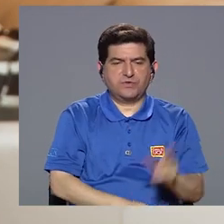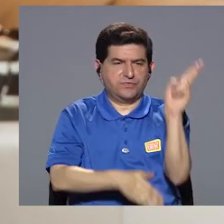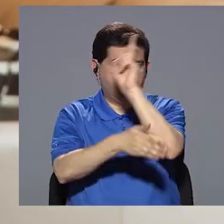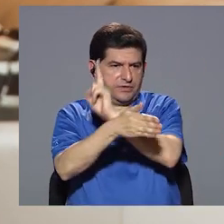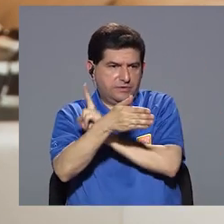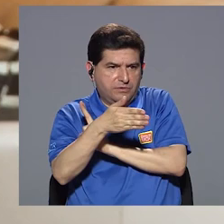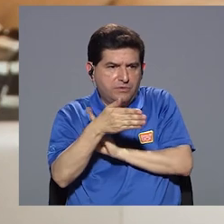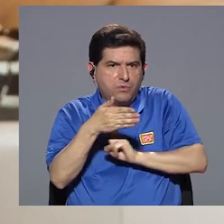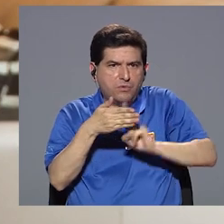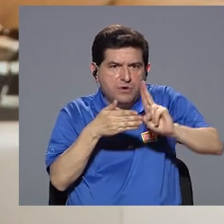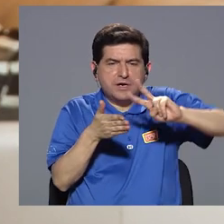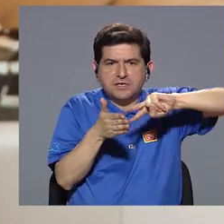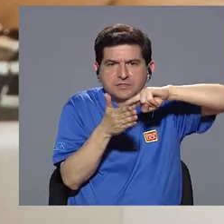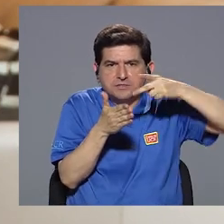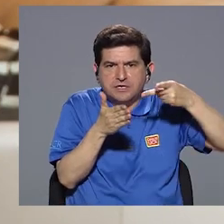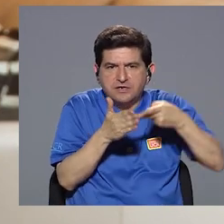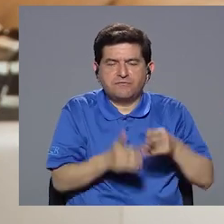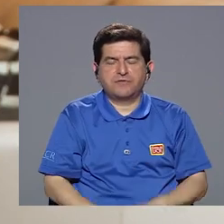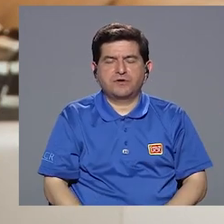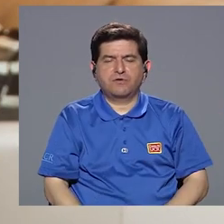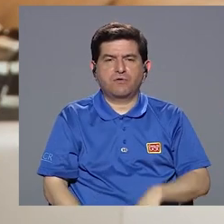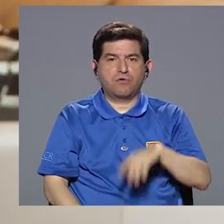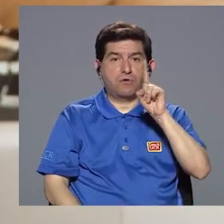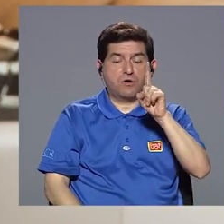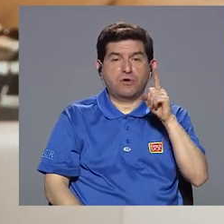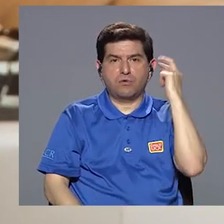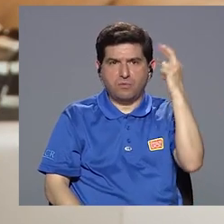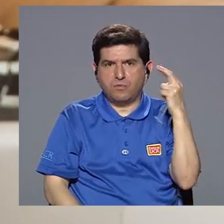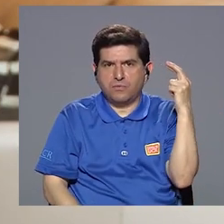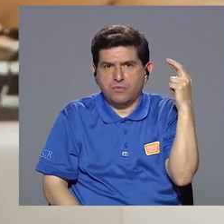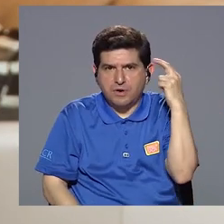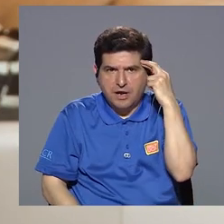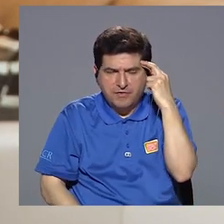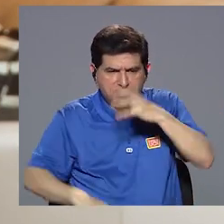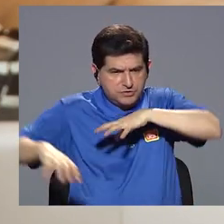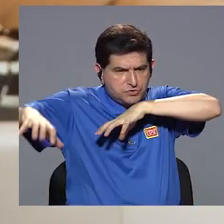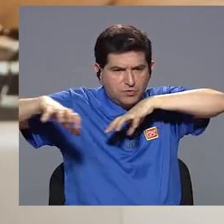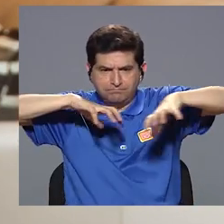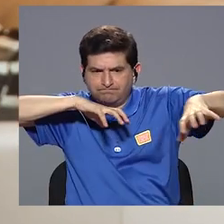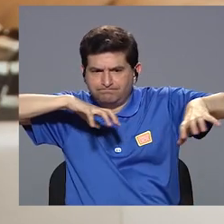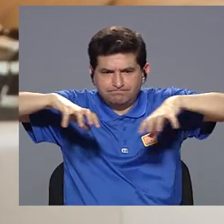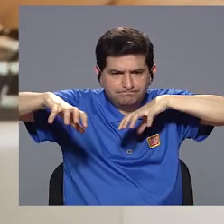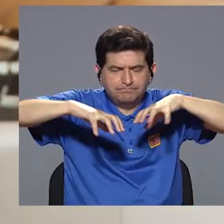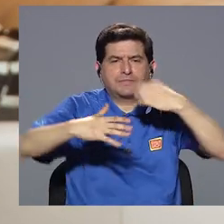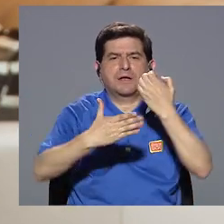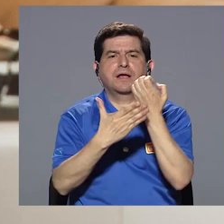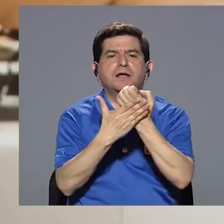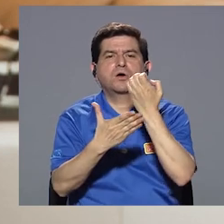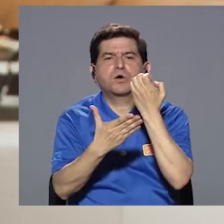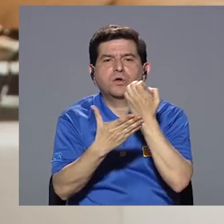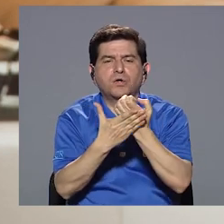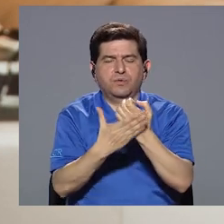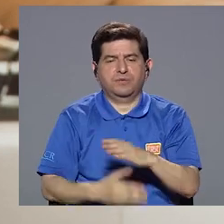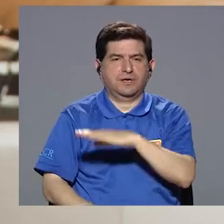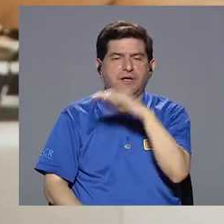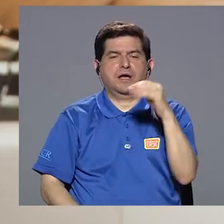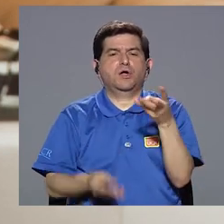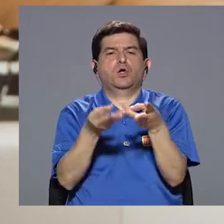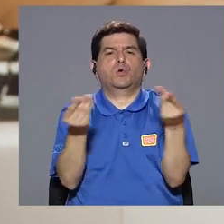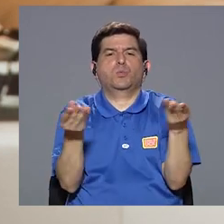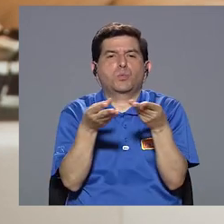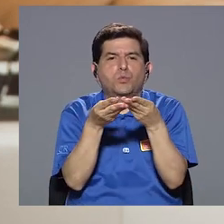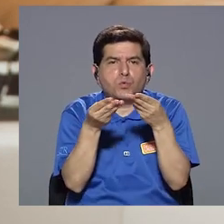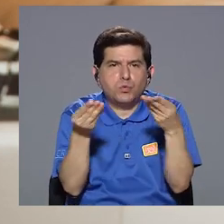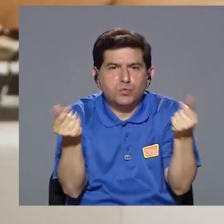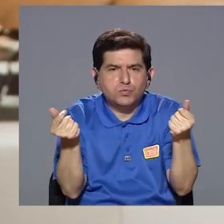la universidad se convirtió en uno de los factores más dinamiza antes de la economía